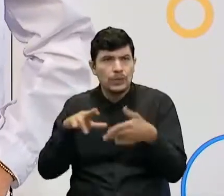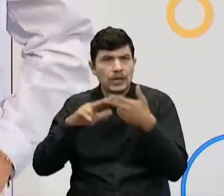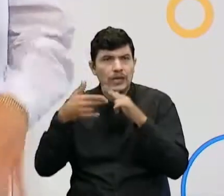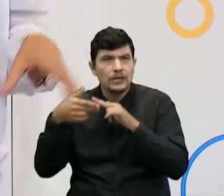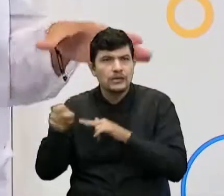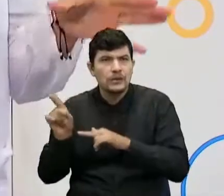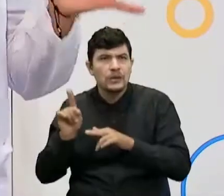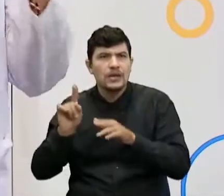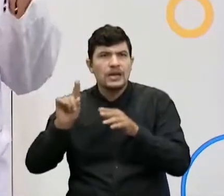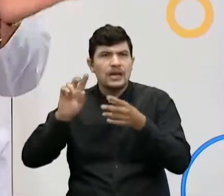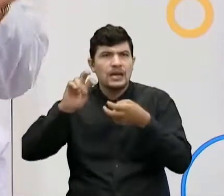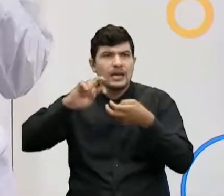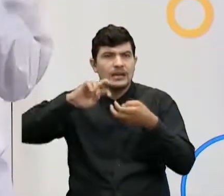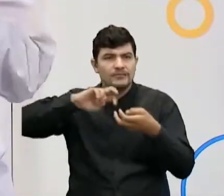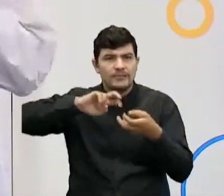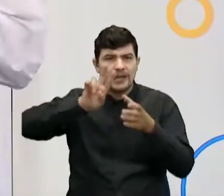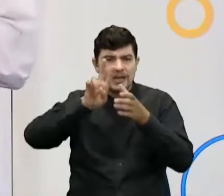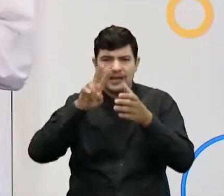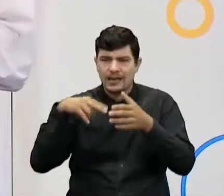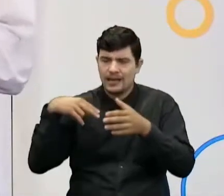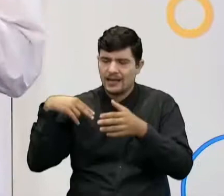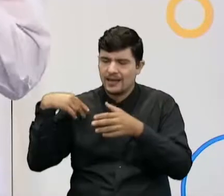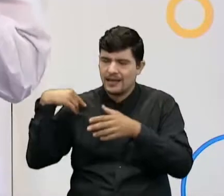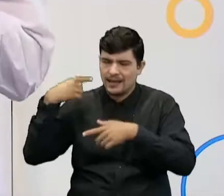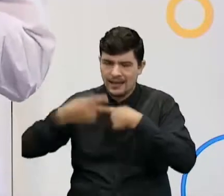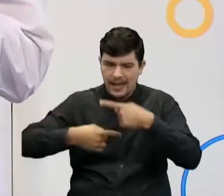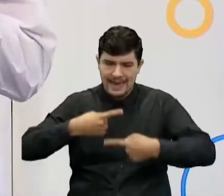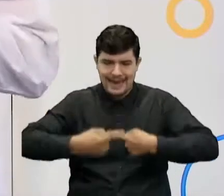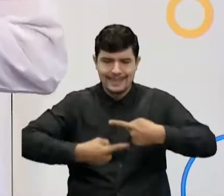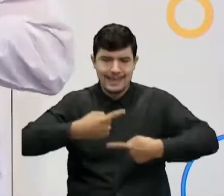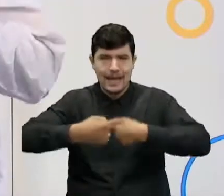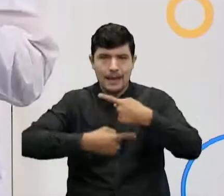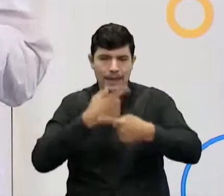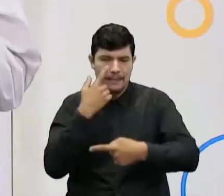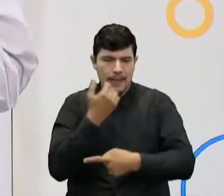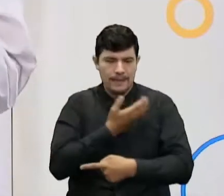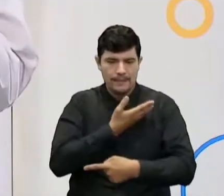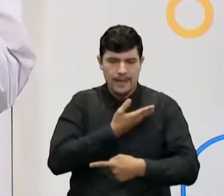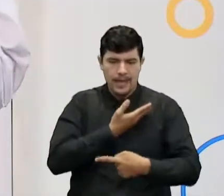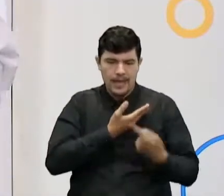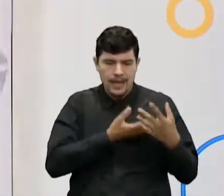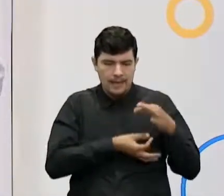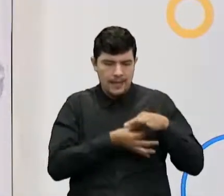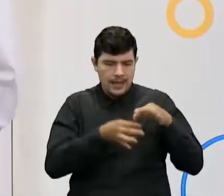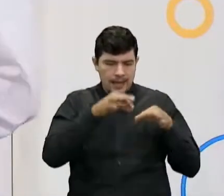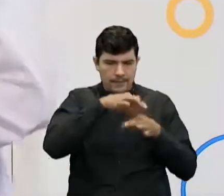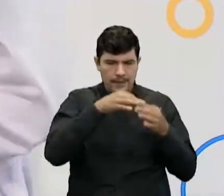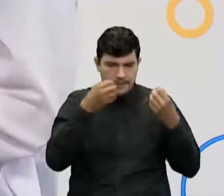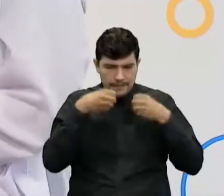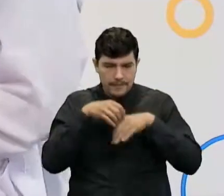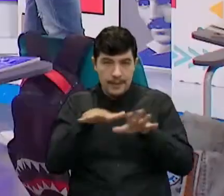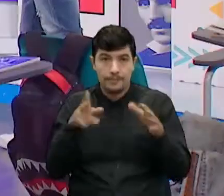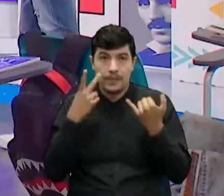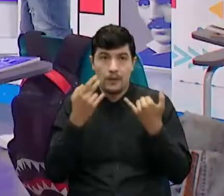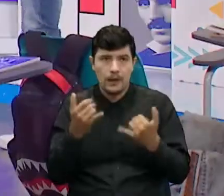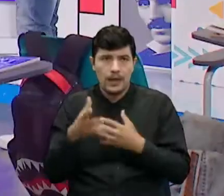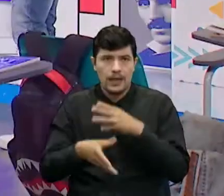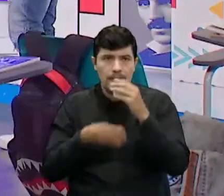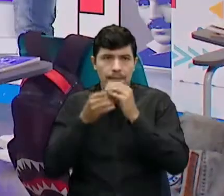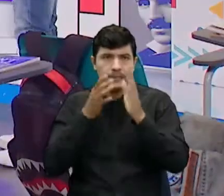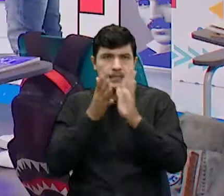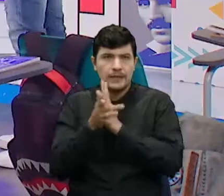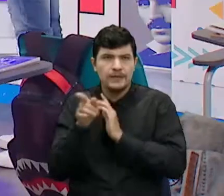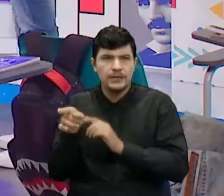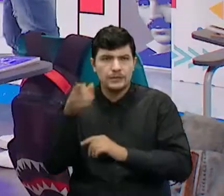genética De todo lo que pasa De papá o mamá A los hijos Para que ustedes apunten Los datos más curiosos En su cuaderno Acá tenemos un poquito Acerca